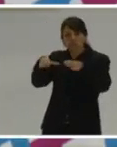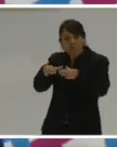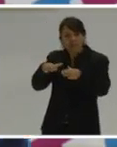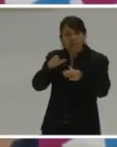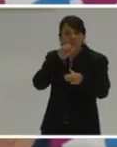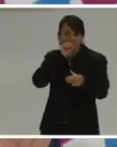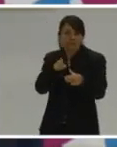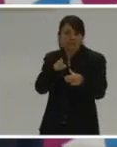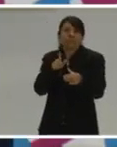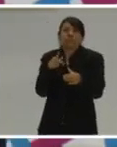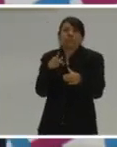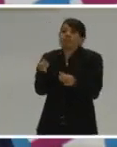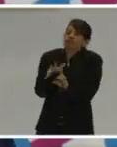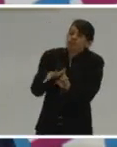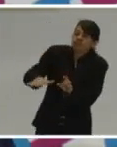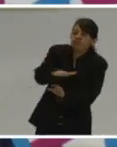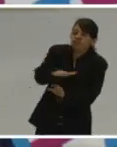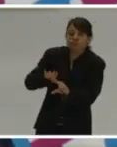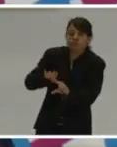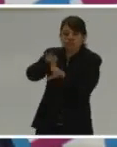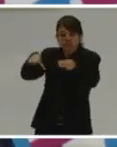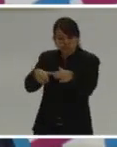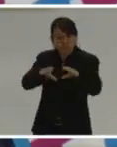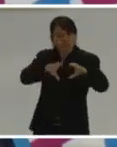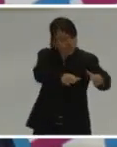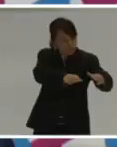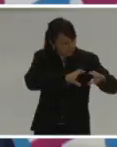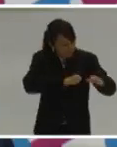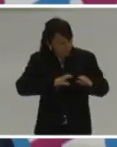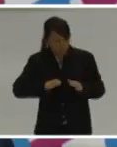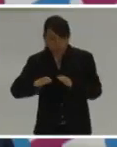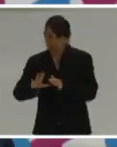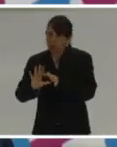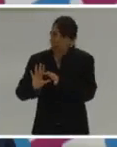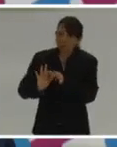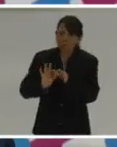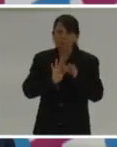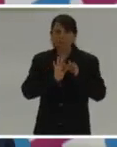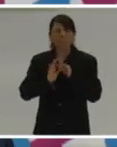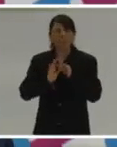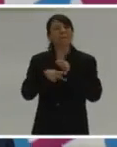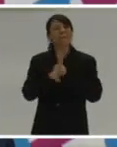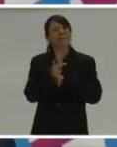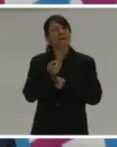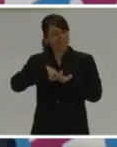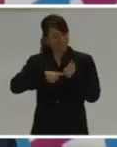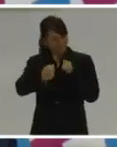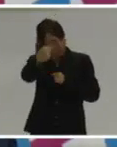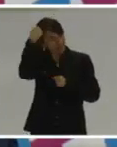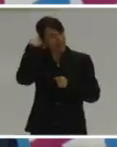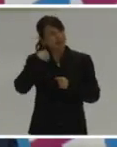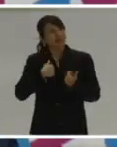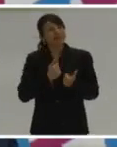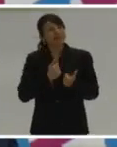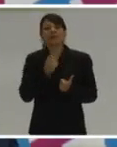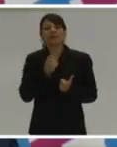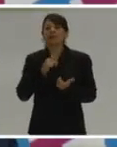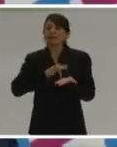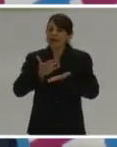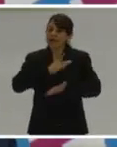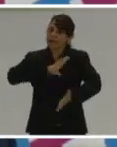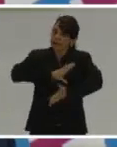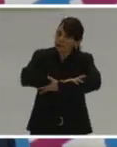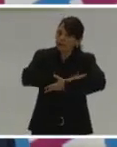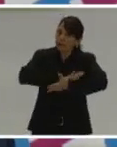considerando acciones que dentro de las colectividades indígenas deben aprenderse como la solidaridad, las redes familiares de